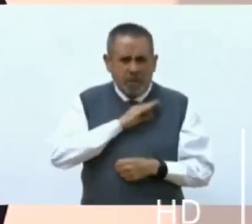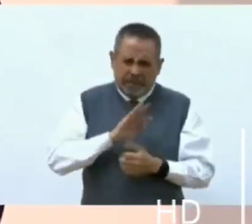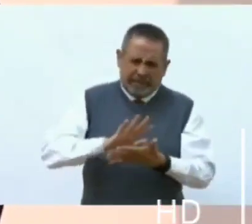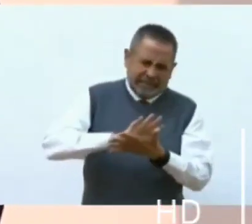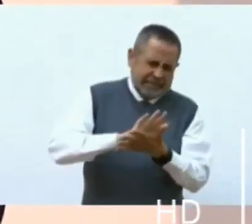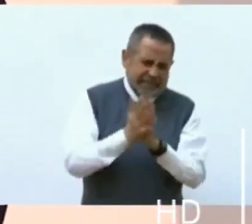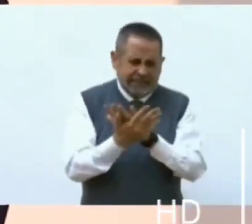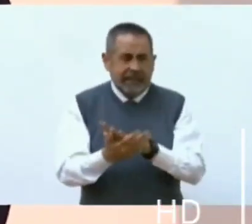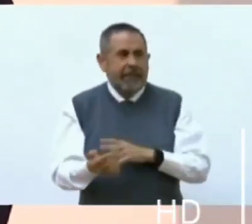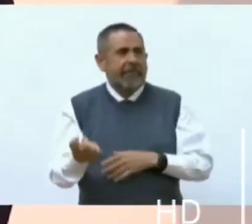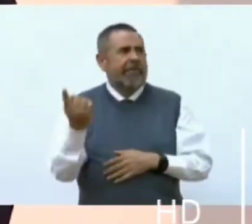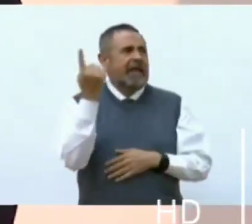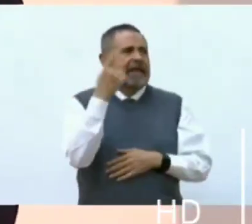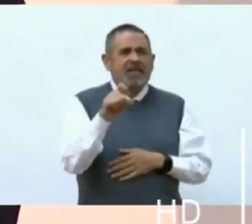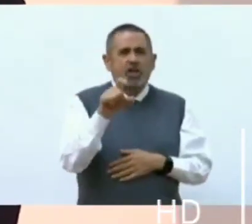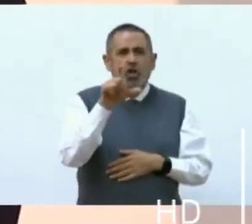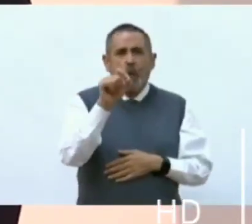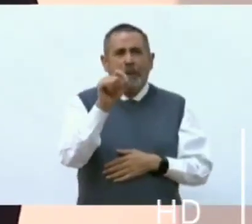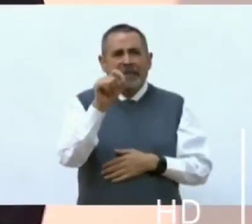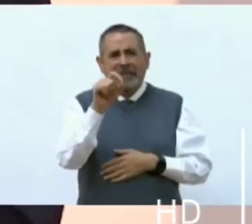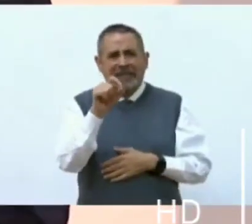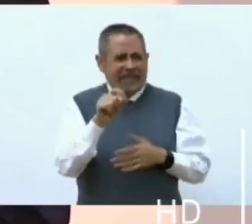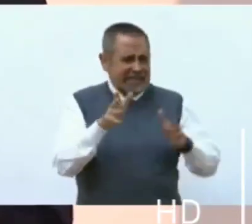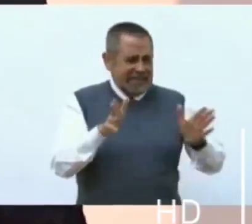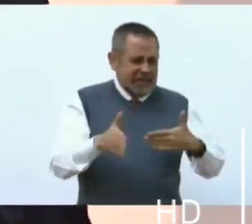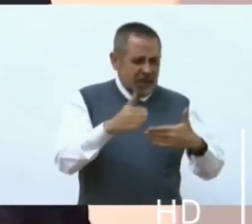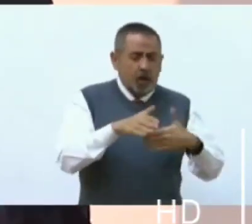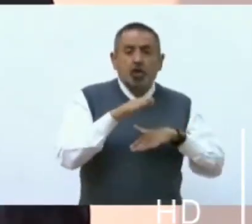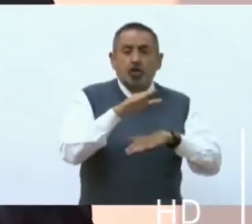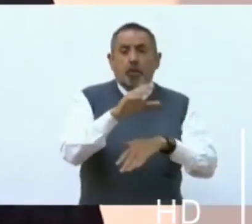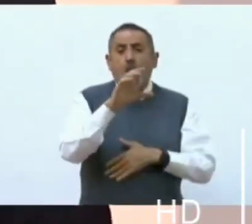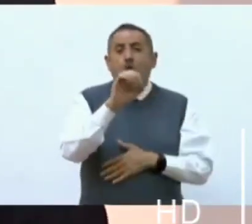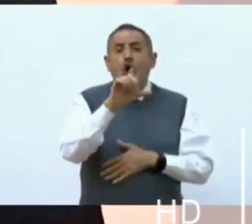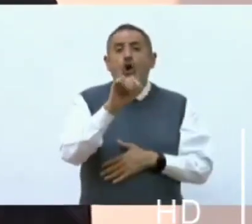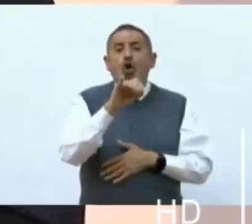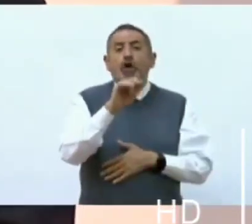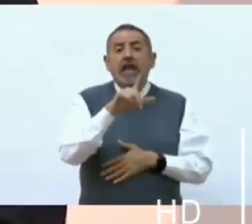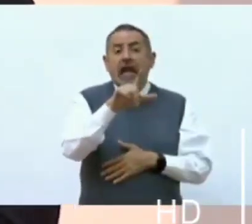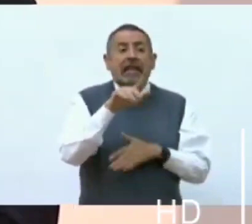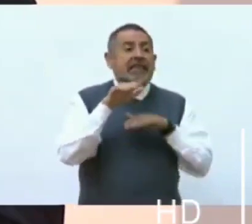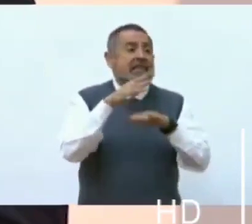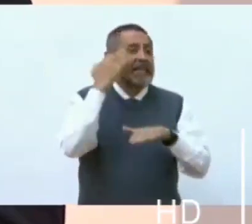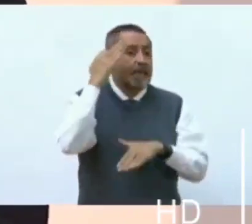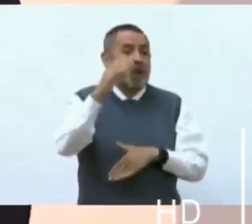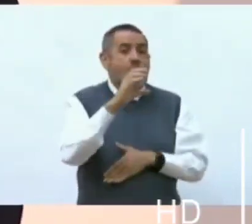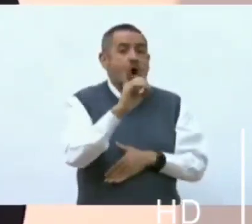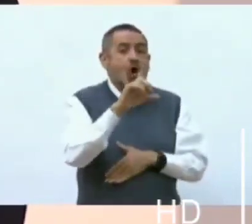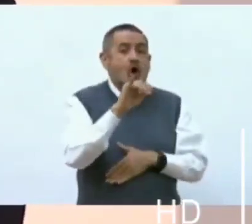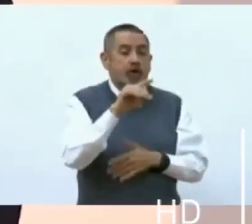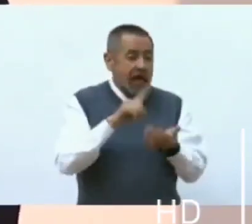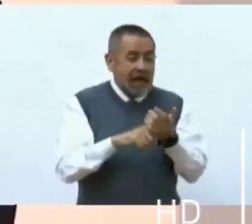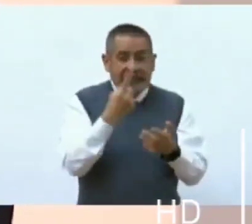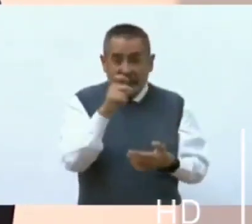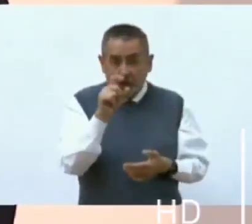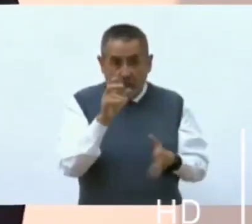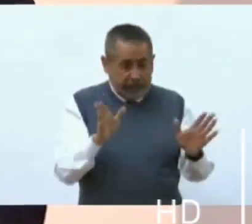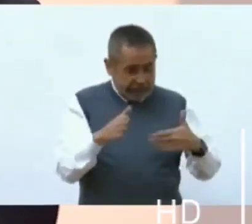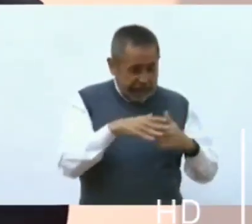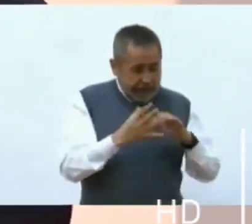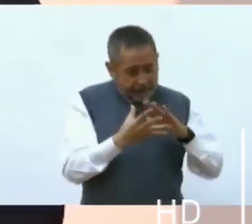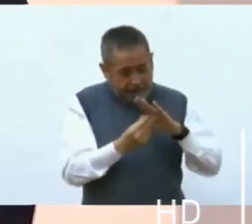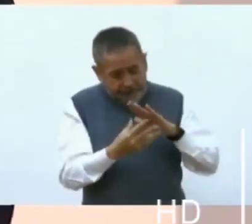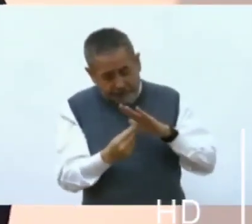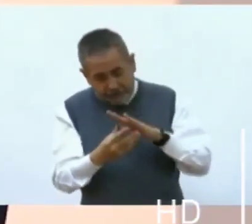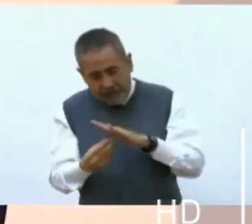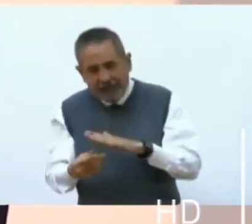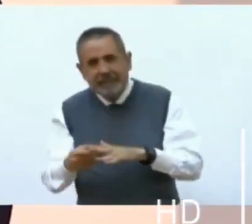los 120 fondos coloniales que tiene este archivo, nada más de la colonia, 120. Pero por